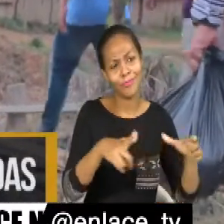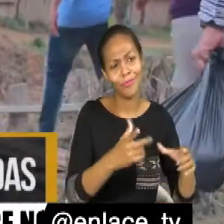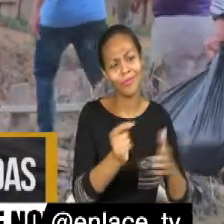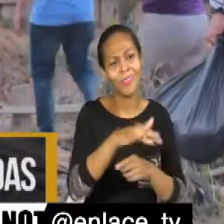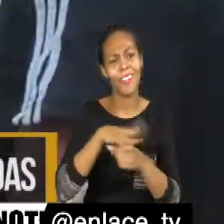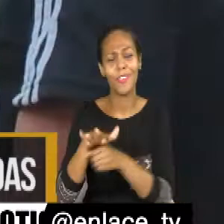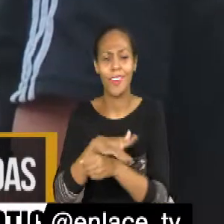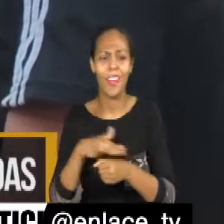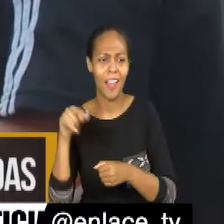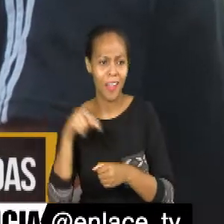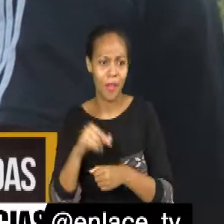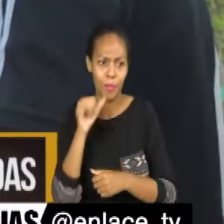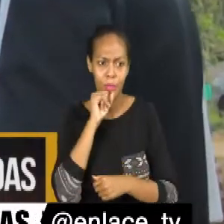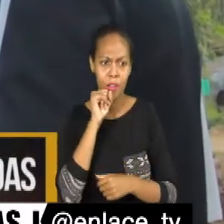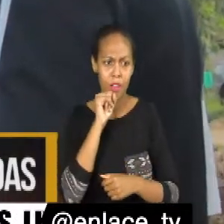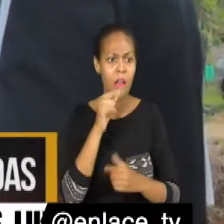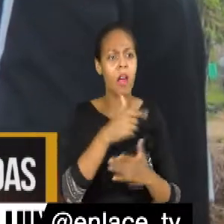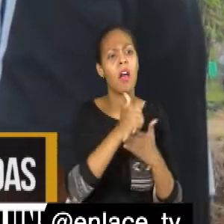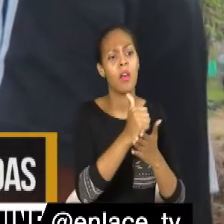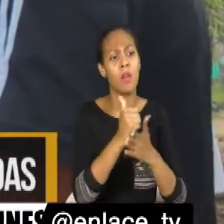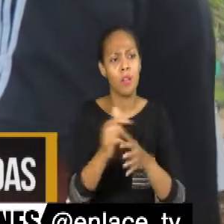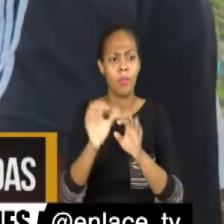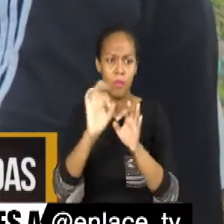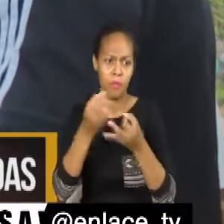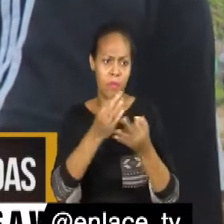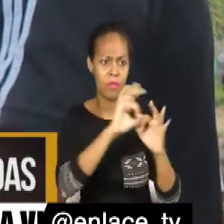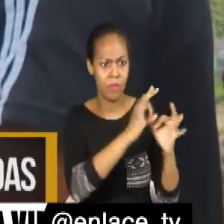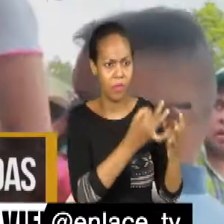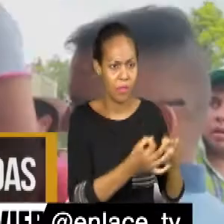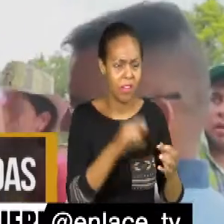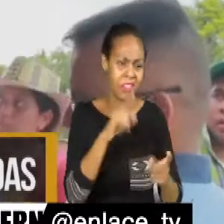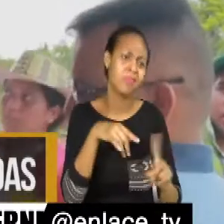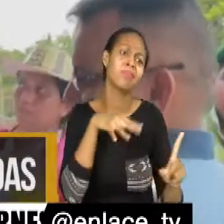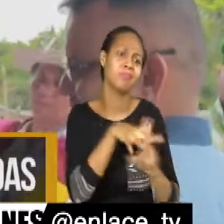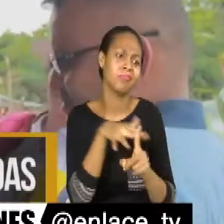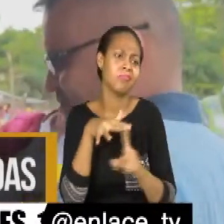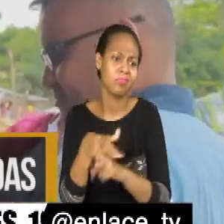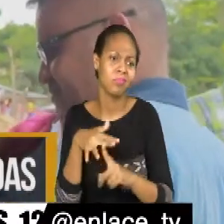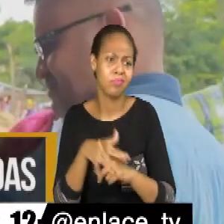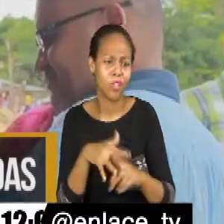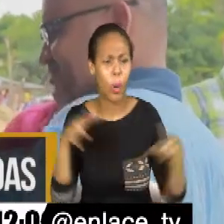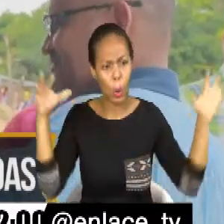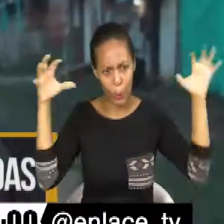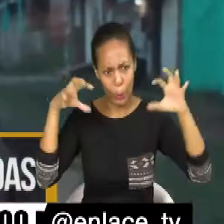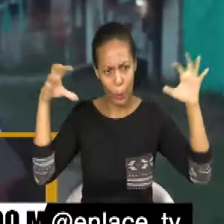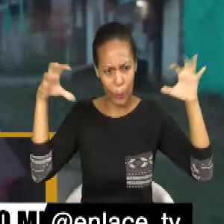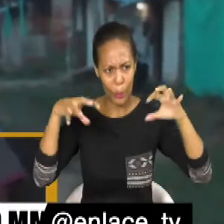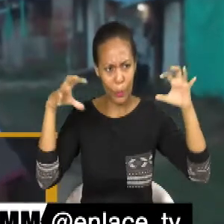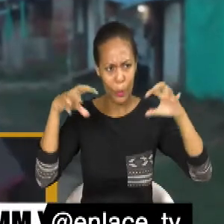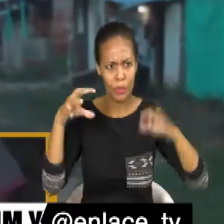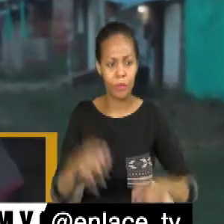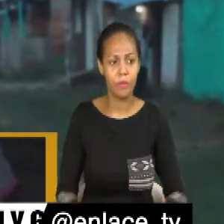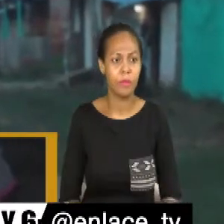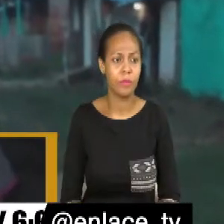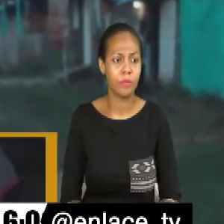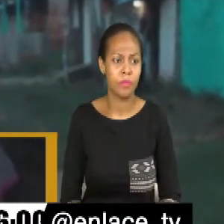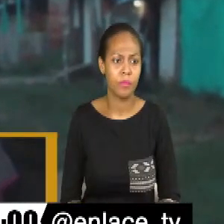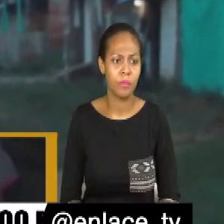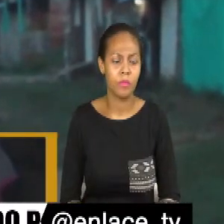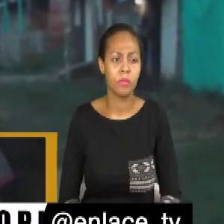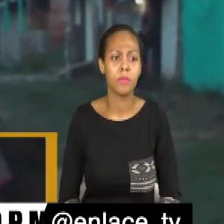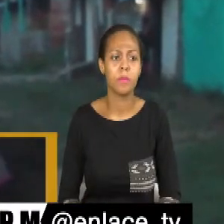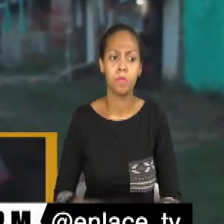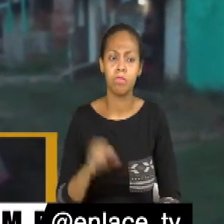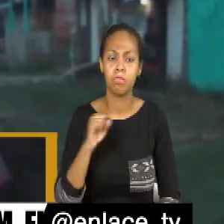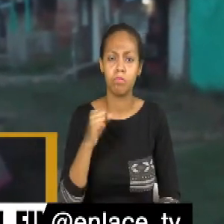con el fin de dar un aliento a las familias que más se han golpeado por el fenómeno de las lluvias. Y en las horas de la tarde nos trasladamos